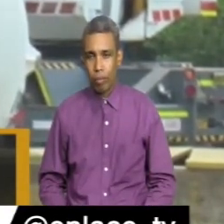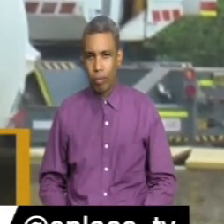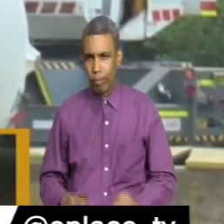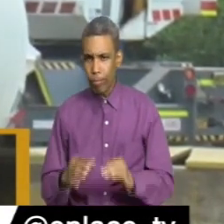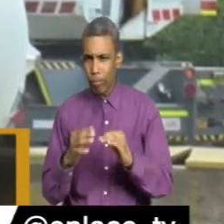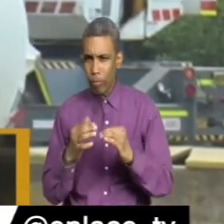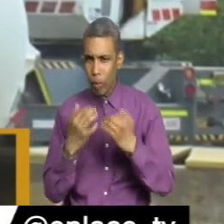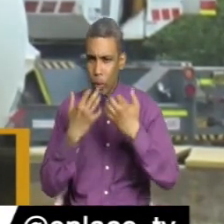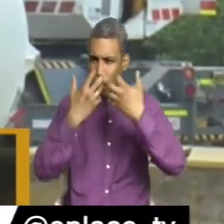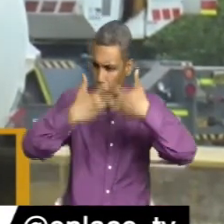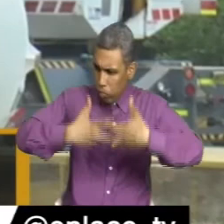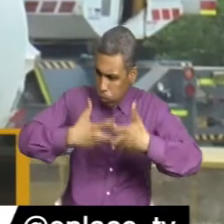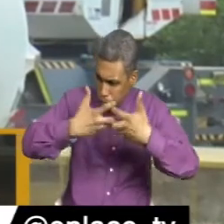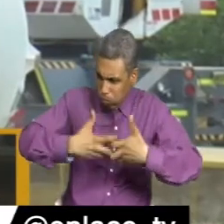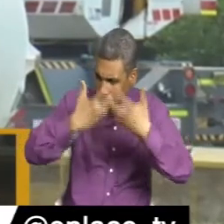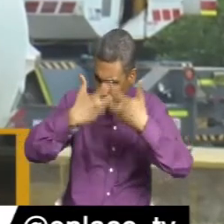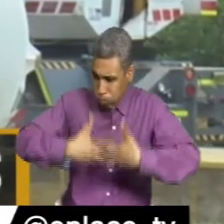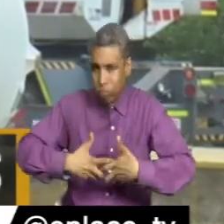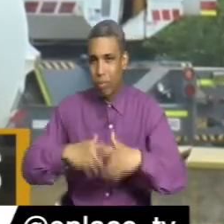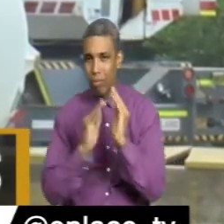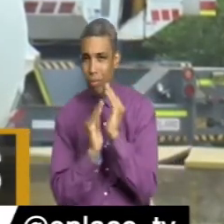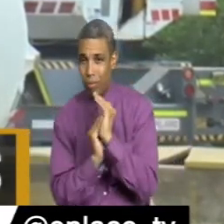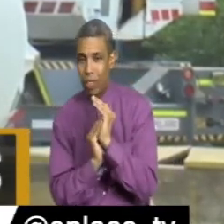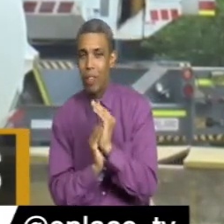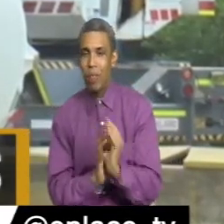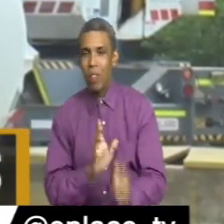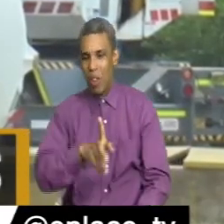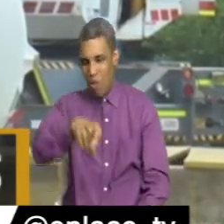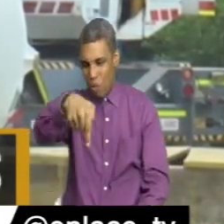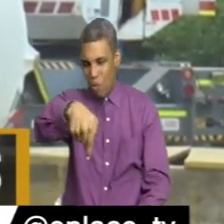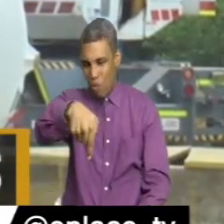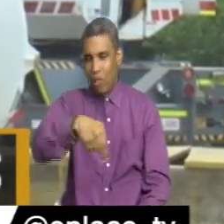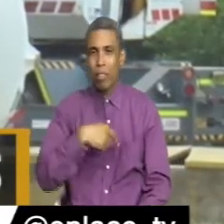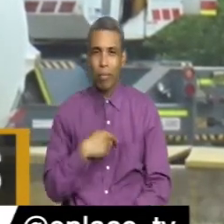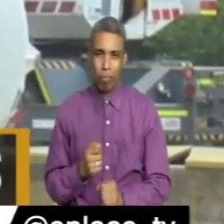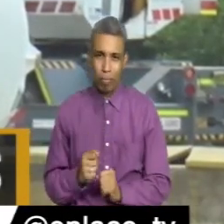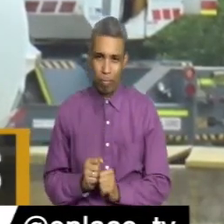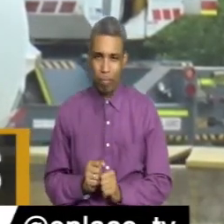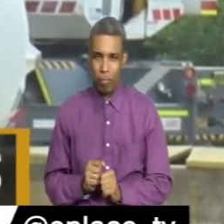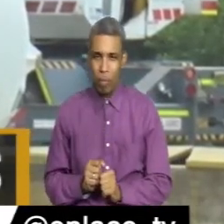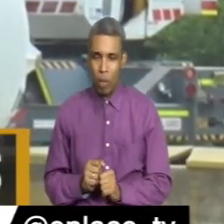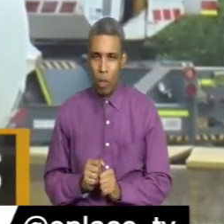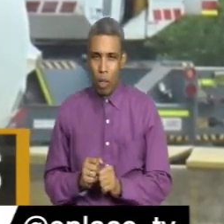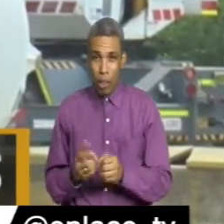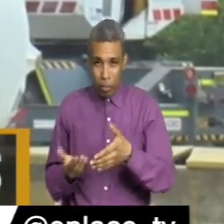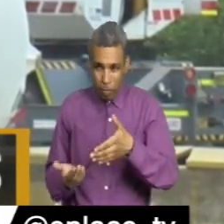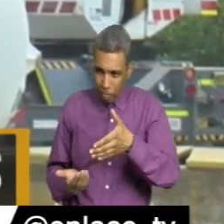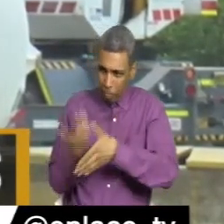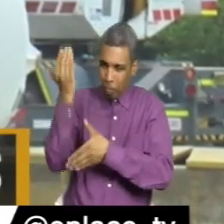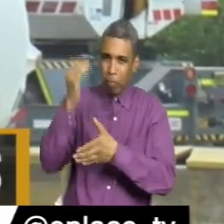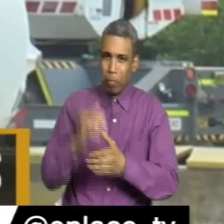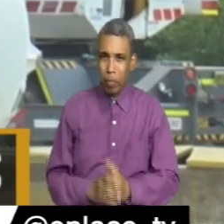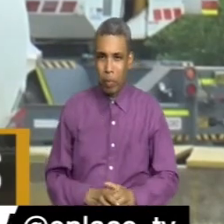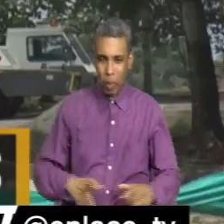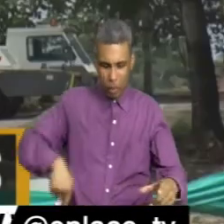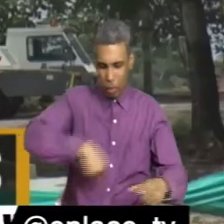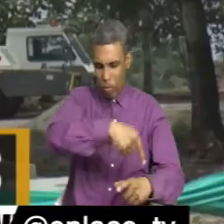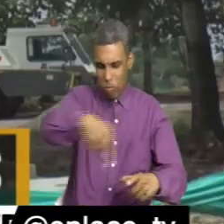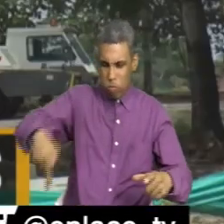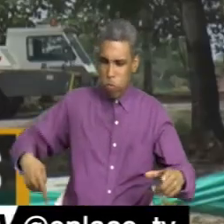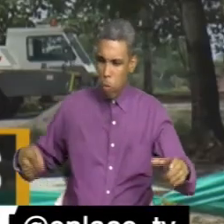de potabilización, hoy se da inicio a la instalación de los tanques para el almacenamiento de sulfato